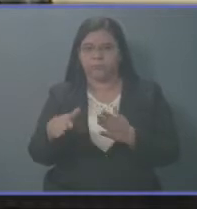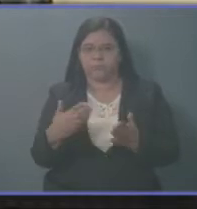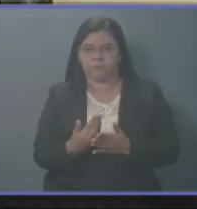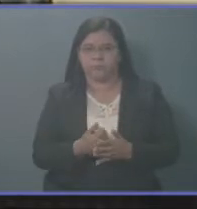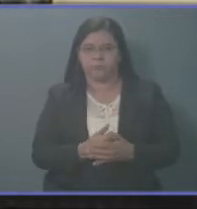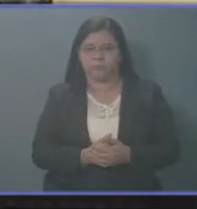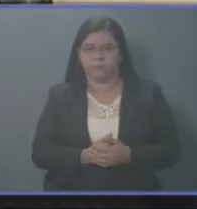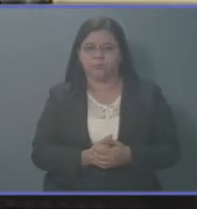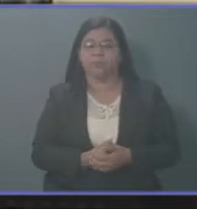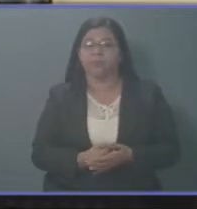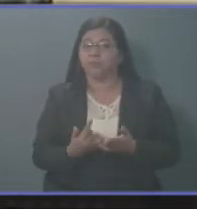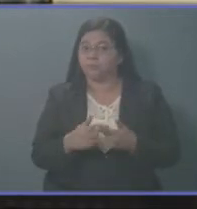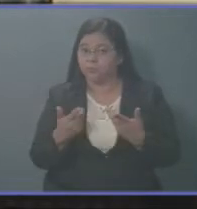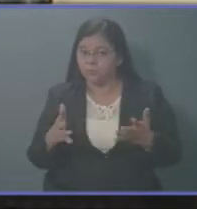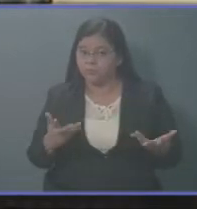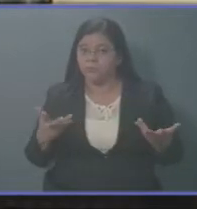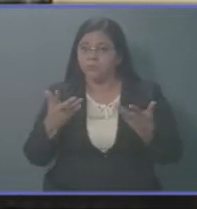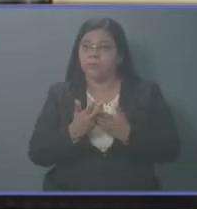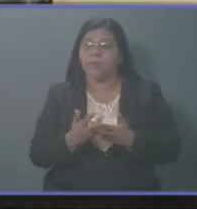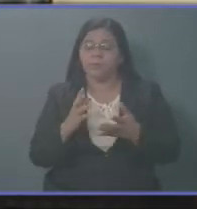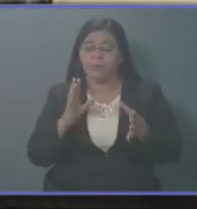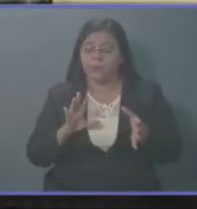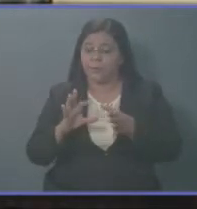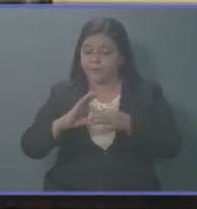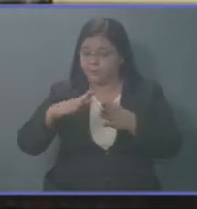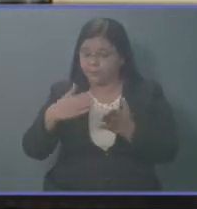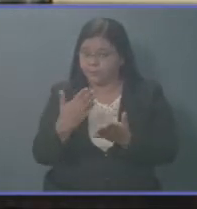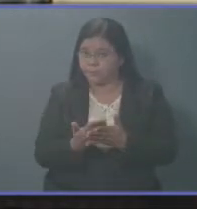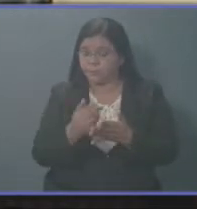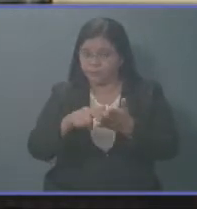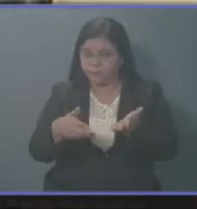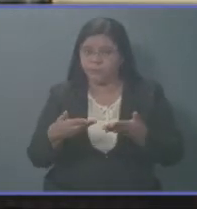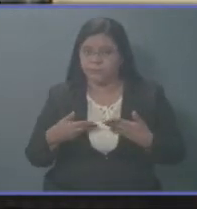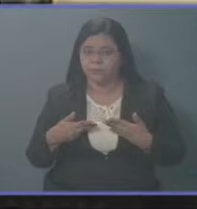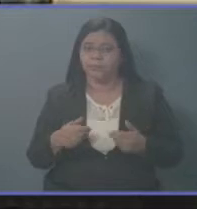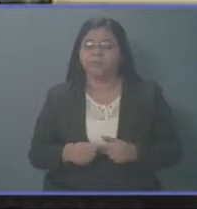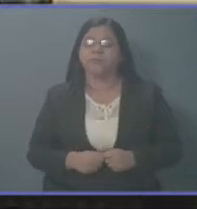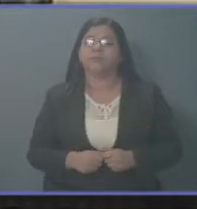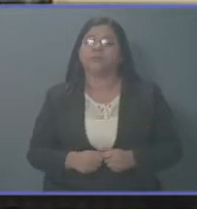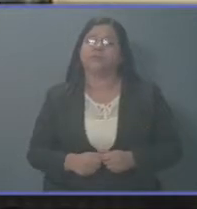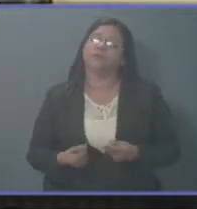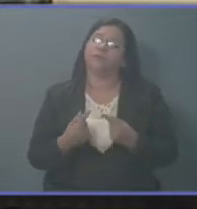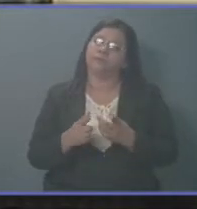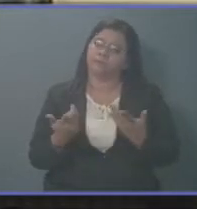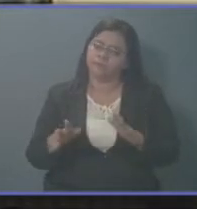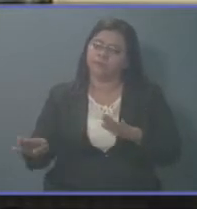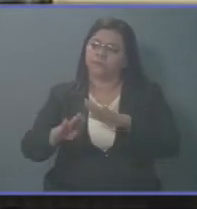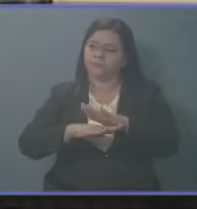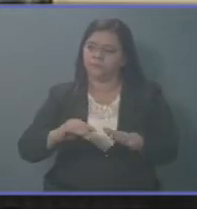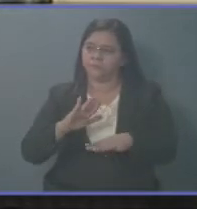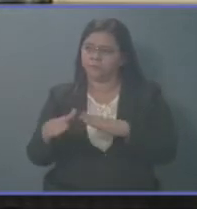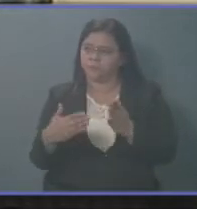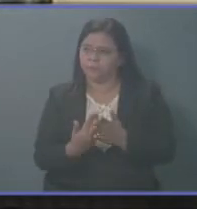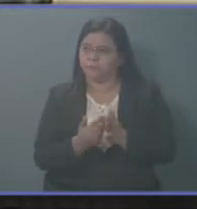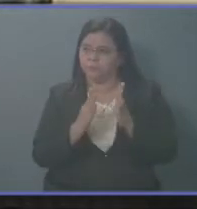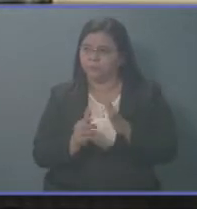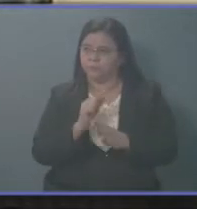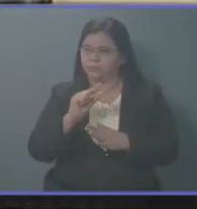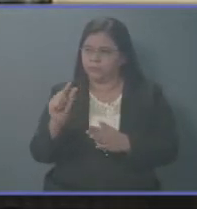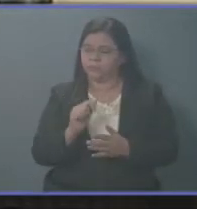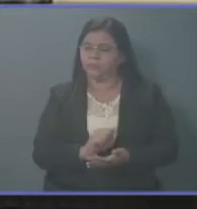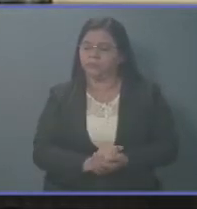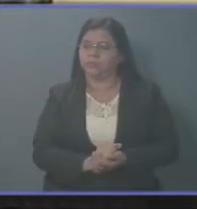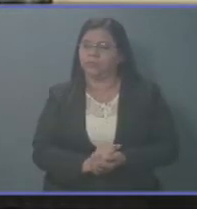funcional que comporta la garantía del cumplimiento de derechos por todos sus destinatarios, y irregularidad de actuación de los órganos encargados de su